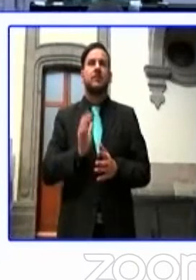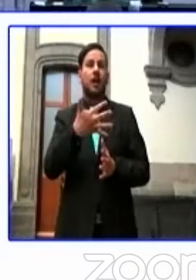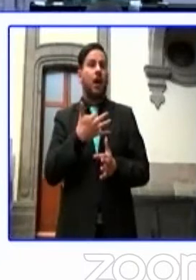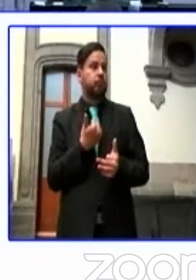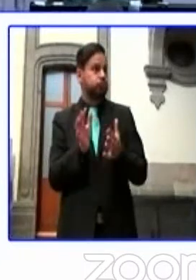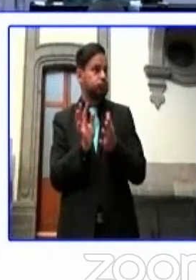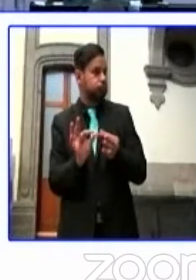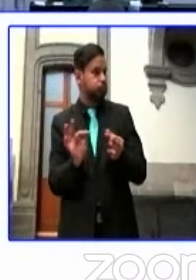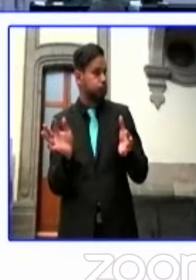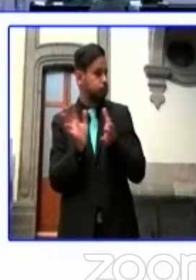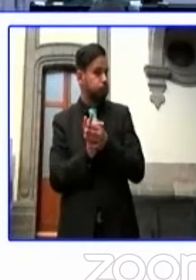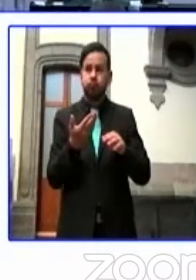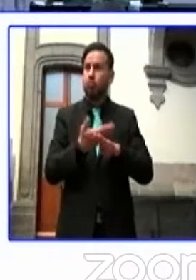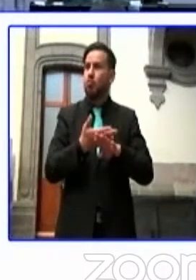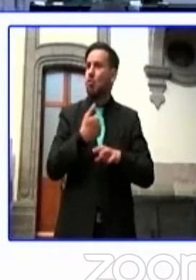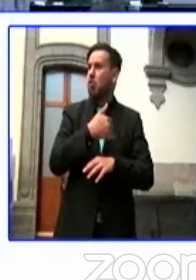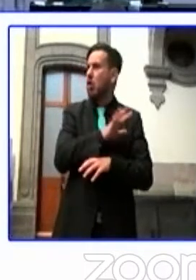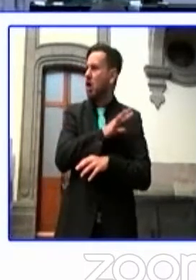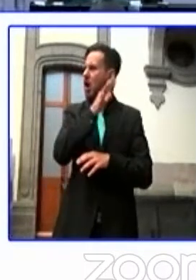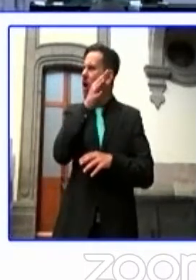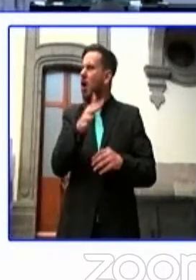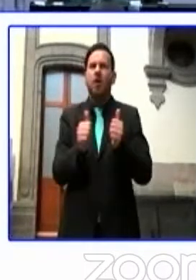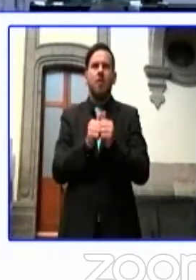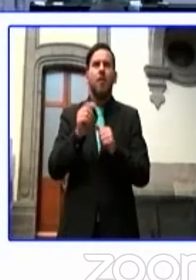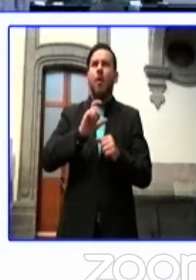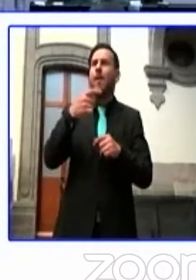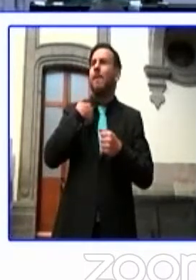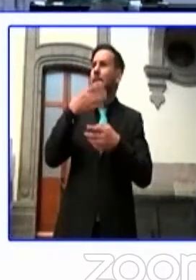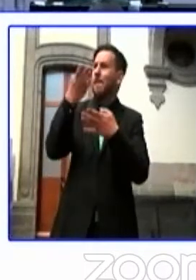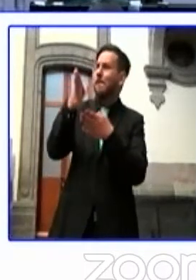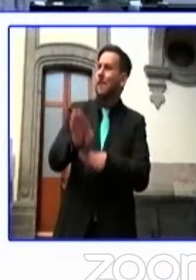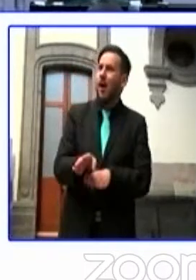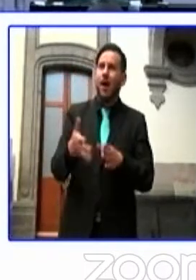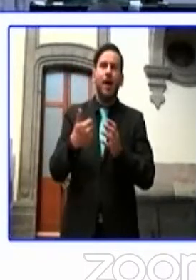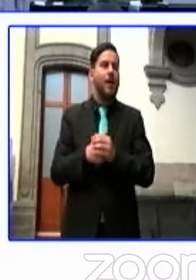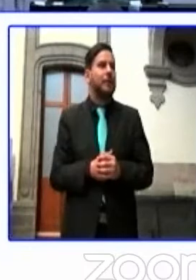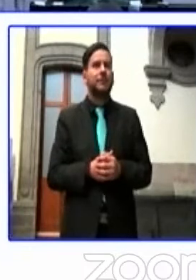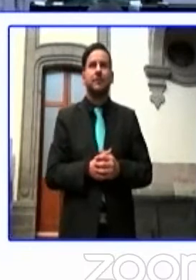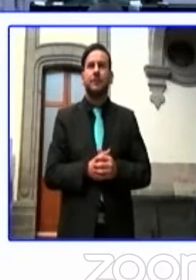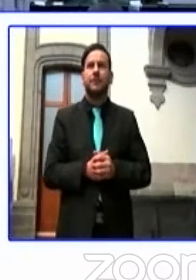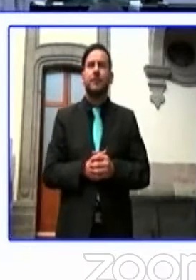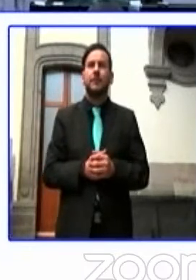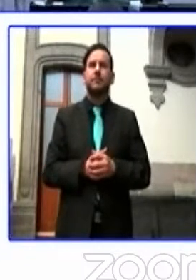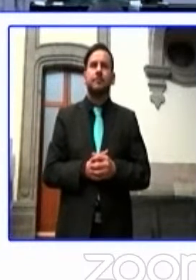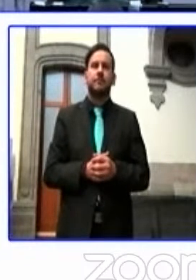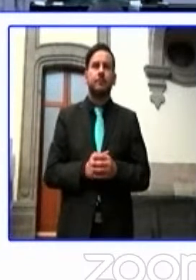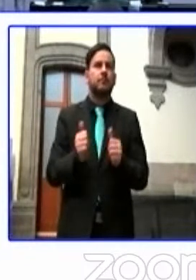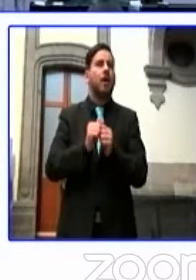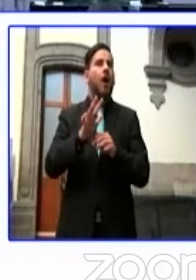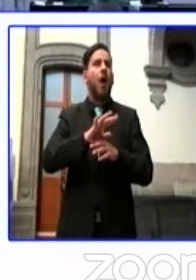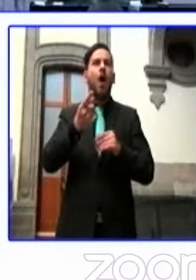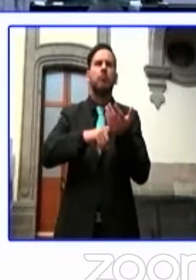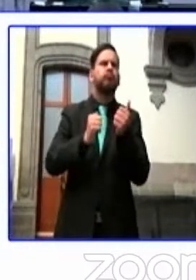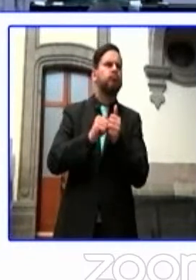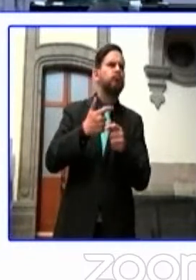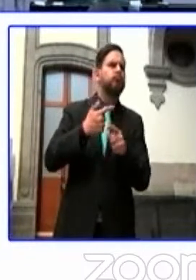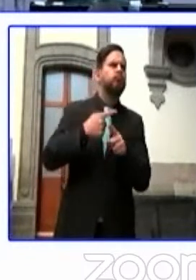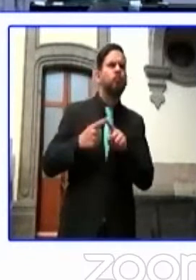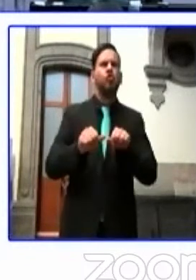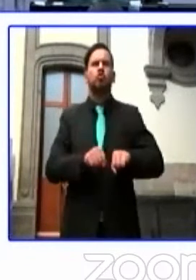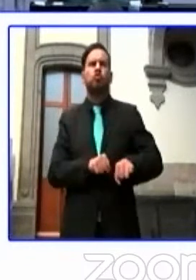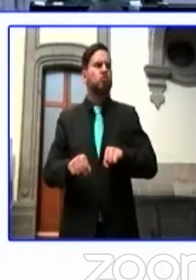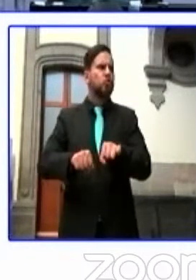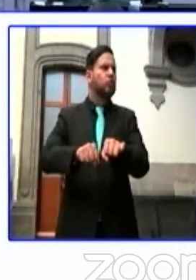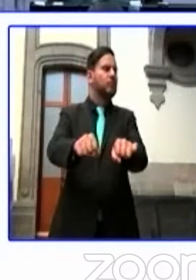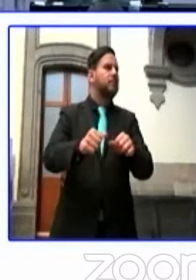a los servicios generales, es decir, para ir al banco, para ir al súper, para ir a cualquier lado, tiene que haber